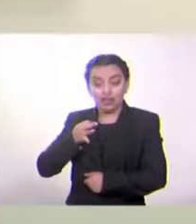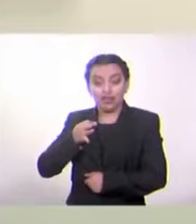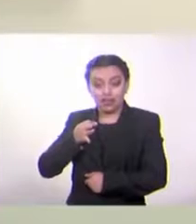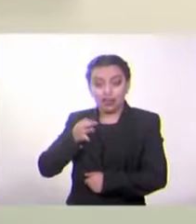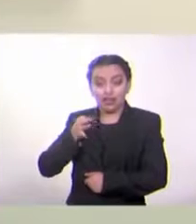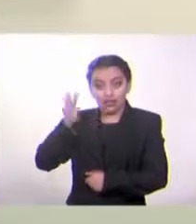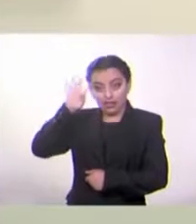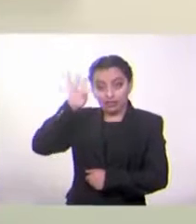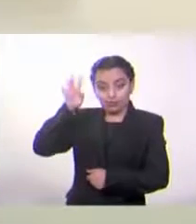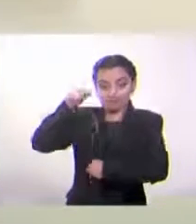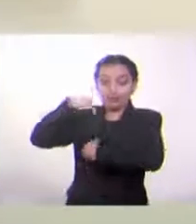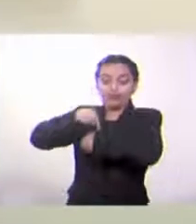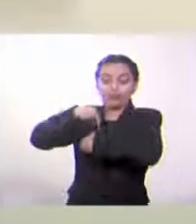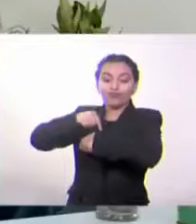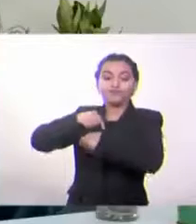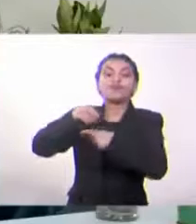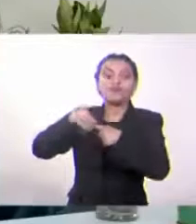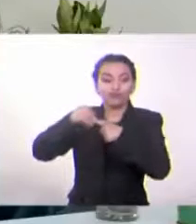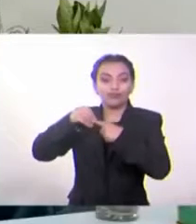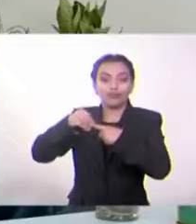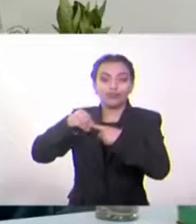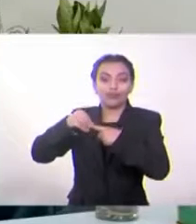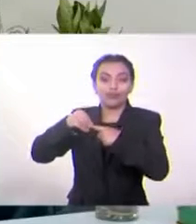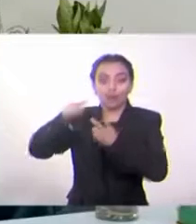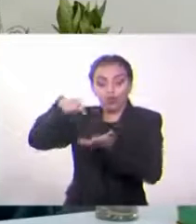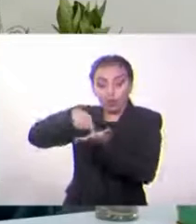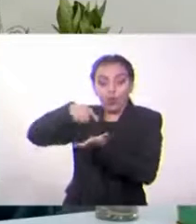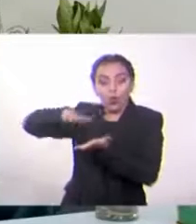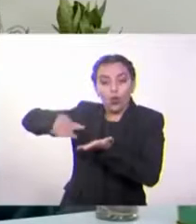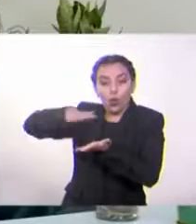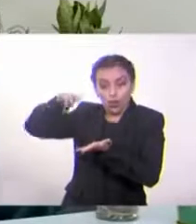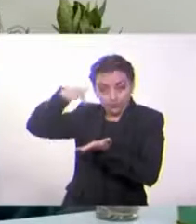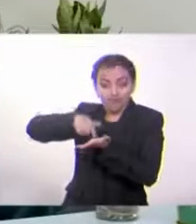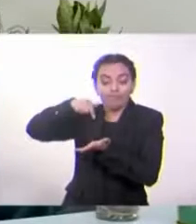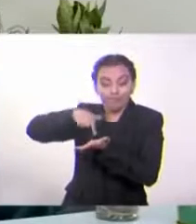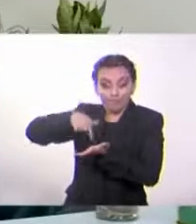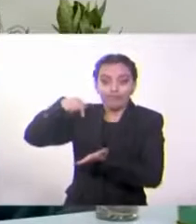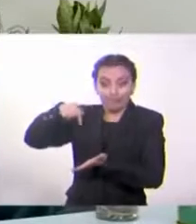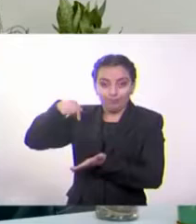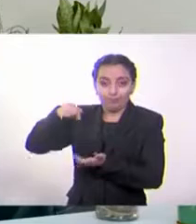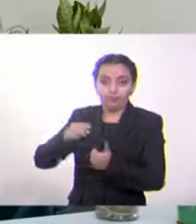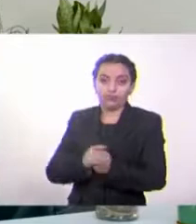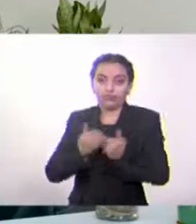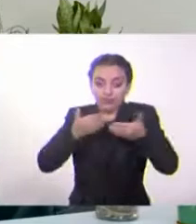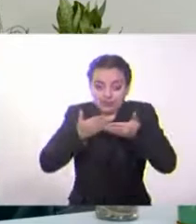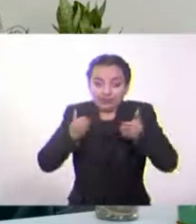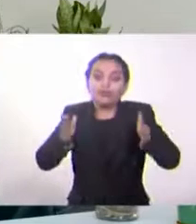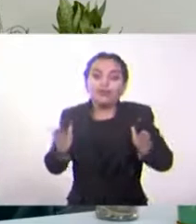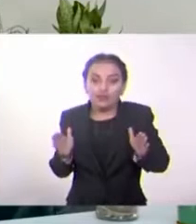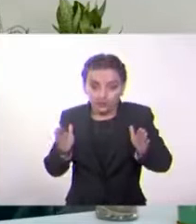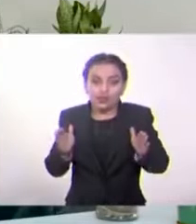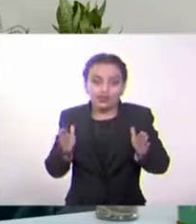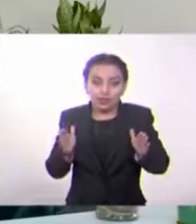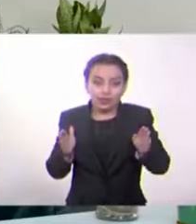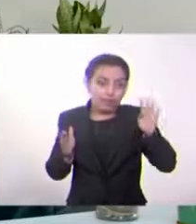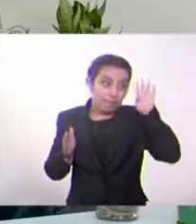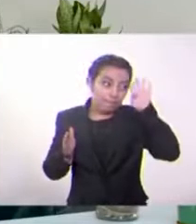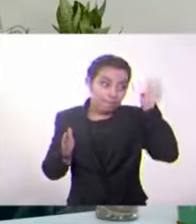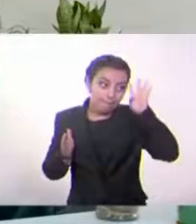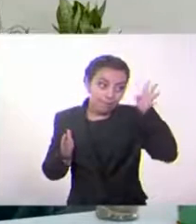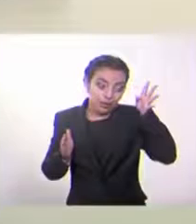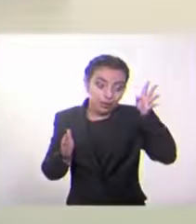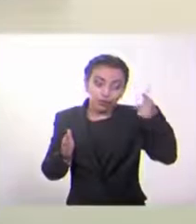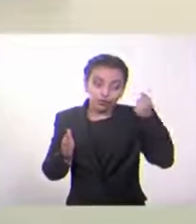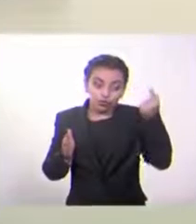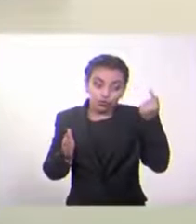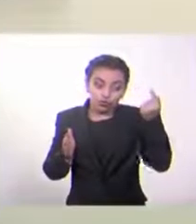el lugar en específico. Es ahí donde está la mayor diferencia que puede establecerse entre un mito y una